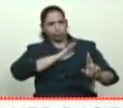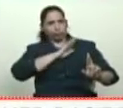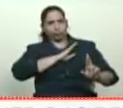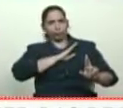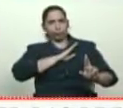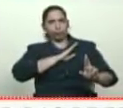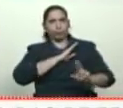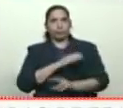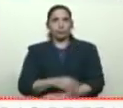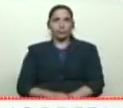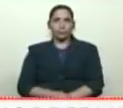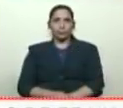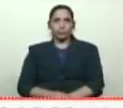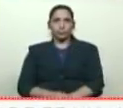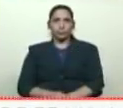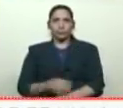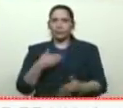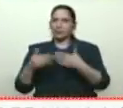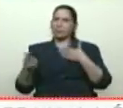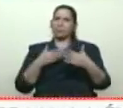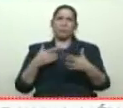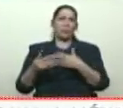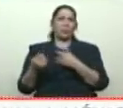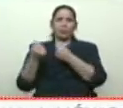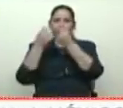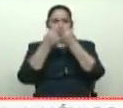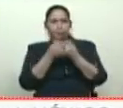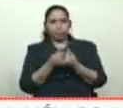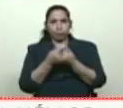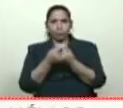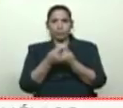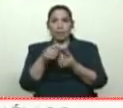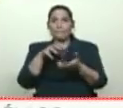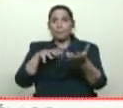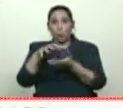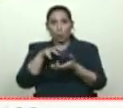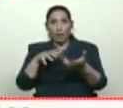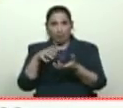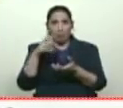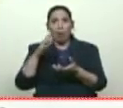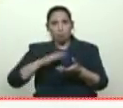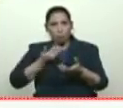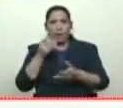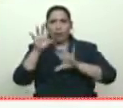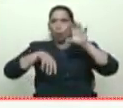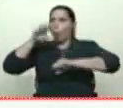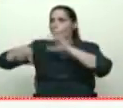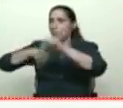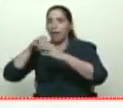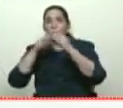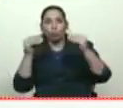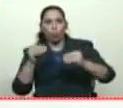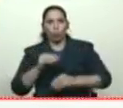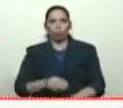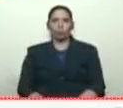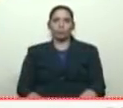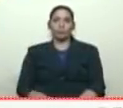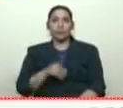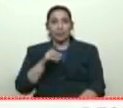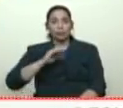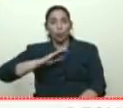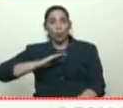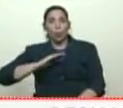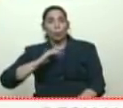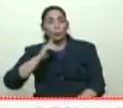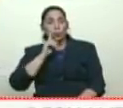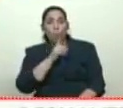nuestro pueblo. No importa cuál sea el monto, el problema es que le alcance para darle respuesta a los problemas. Y eso se llama poder